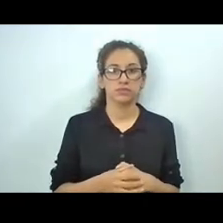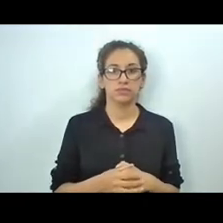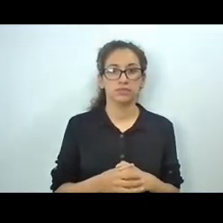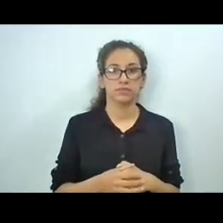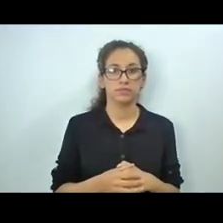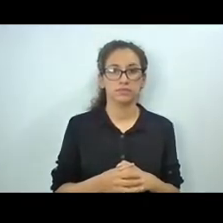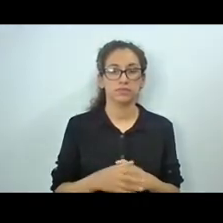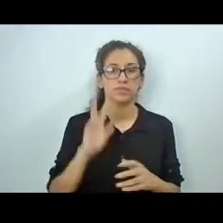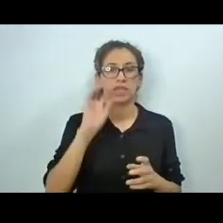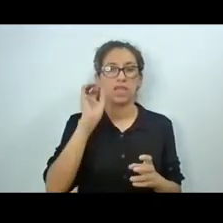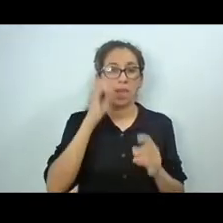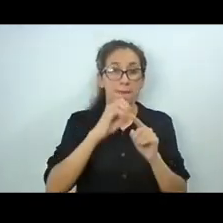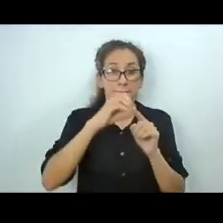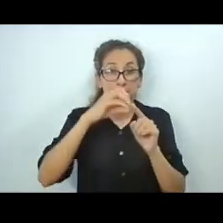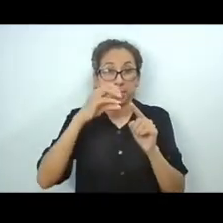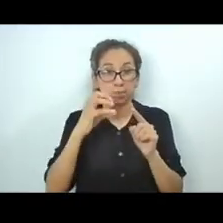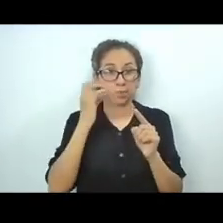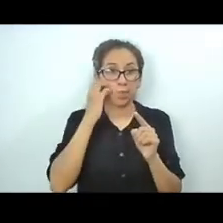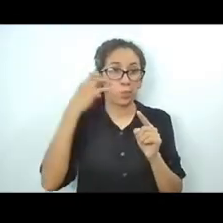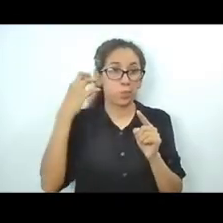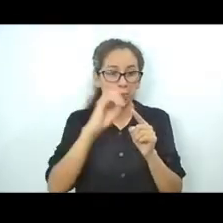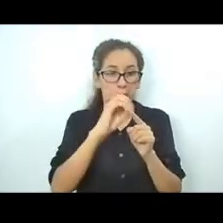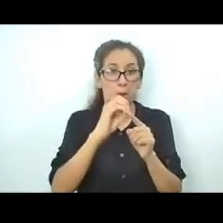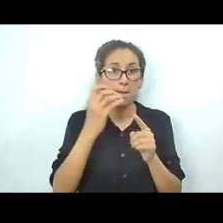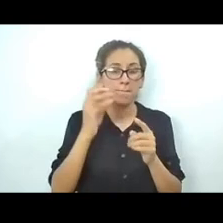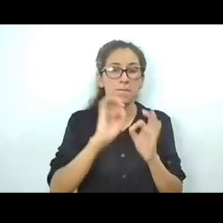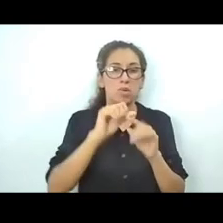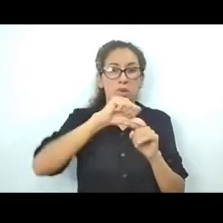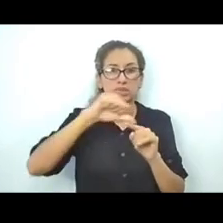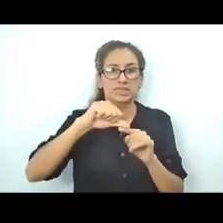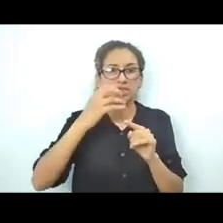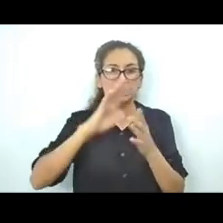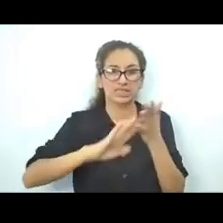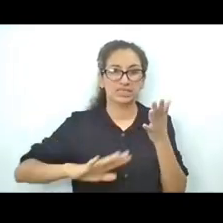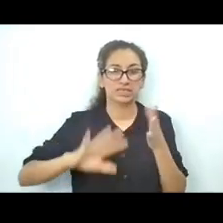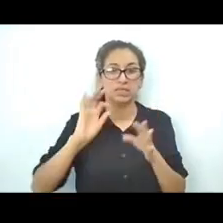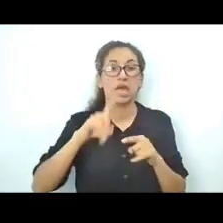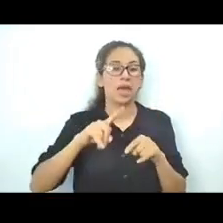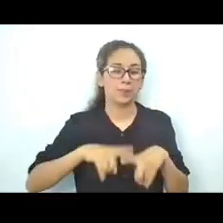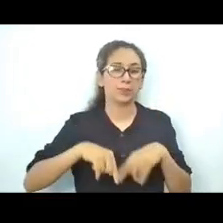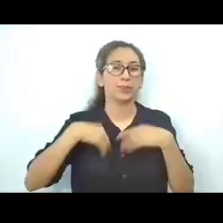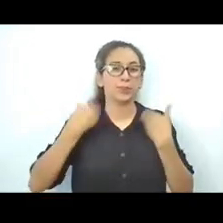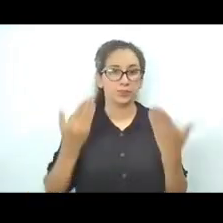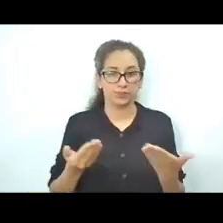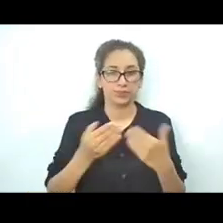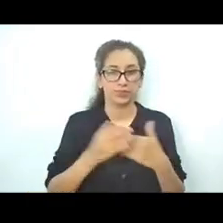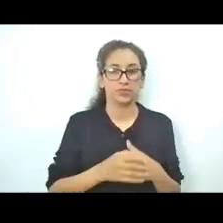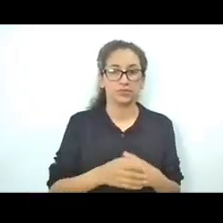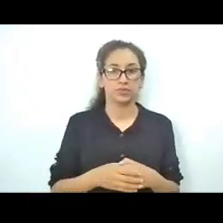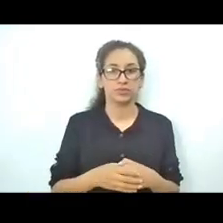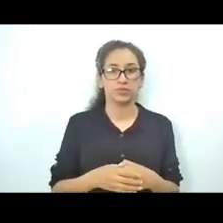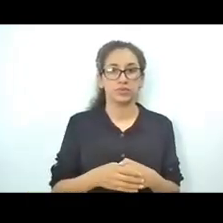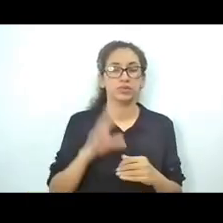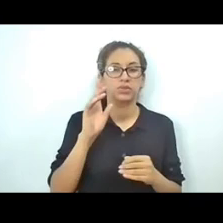tipo verrugas, tipo heridas, podrían ser tributarias, por